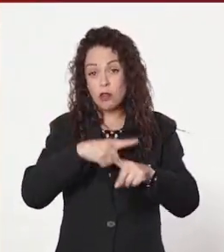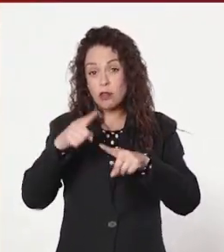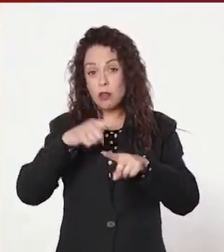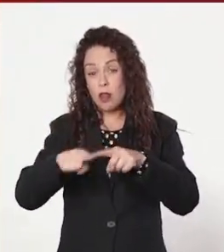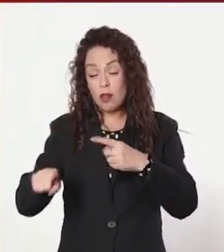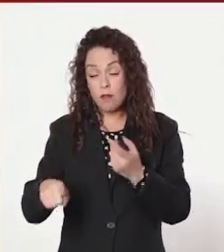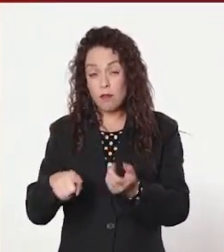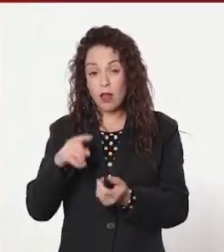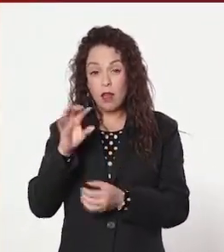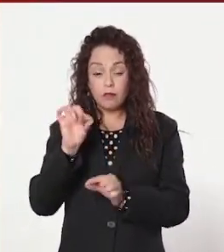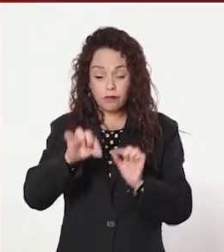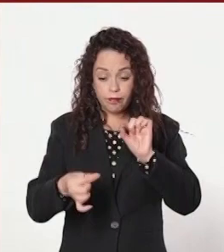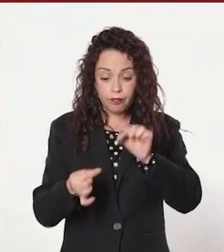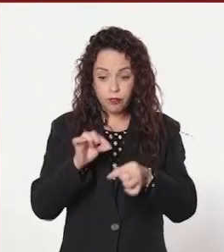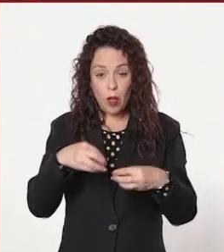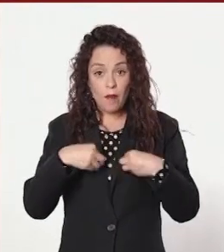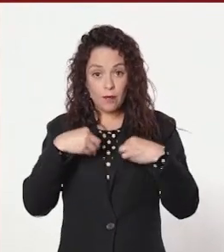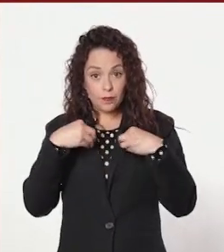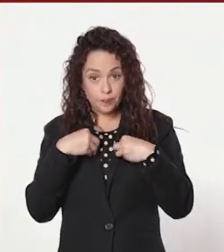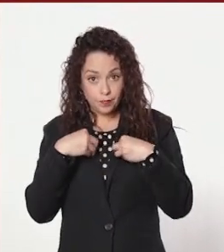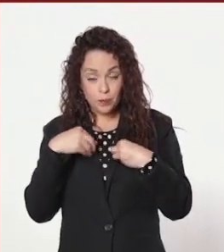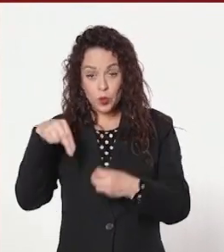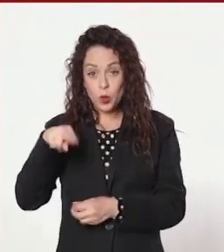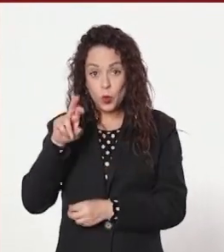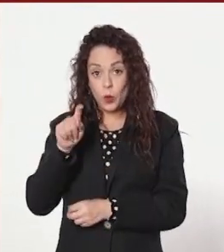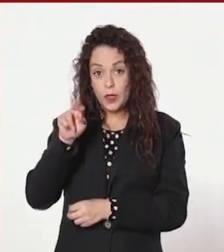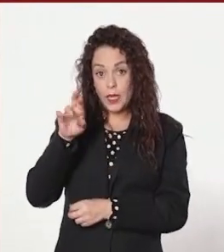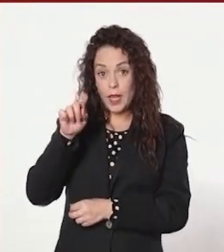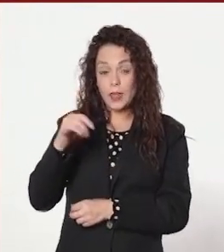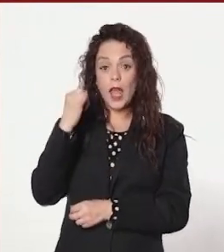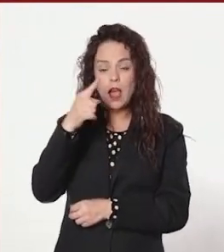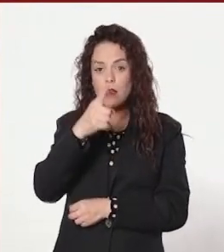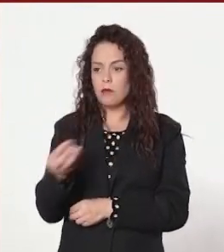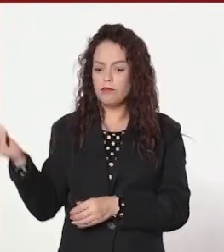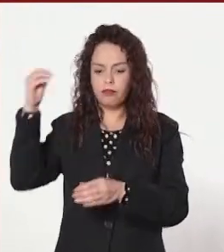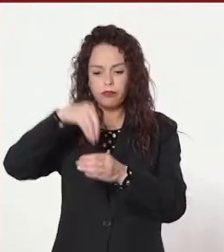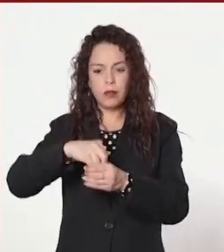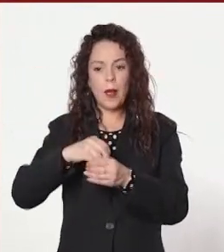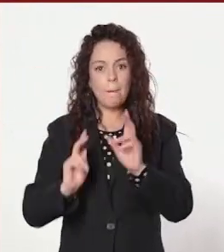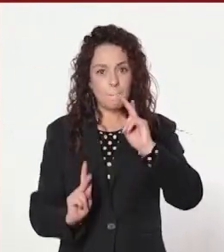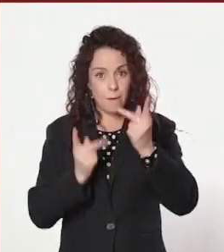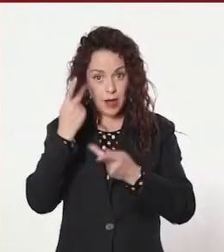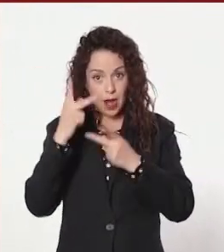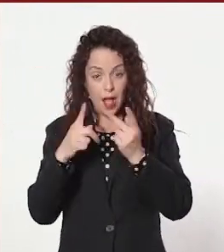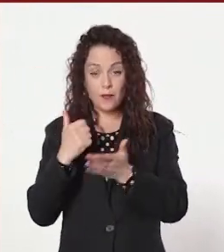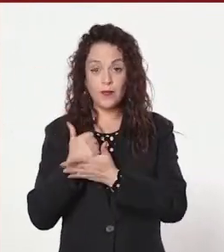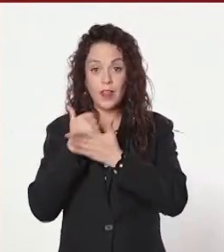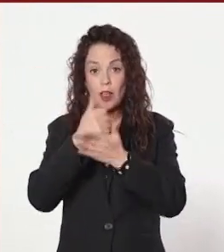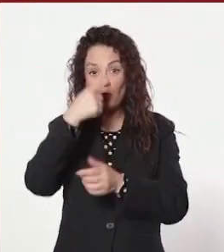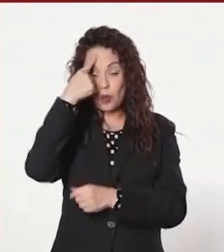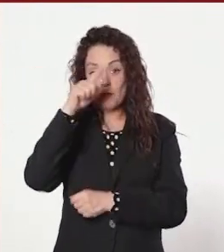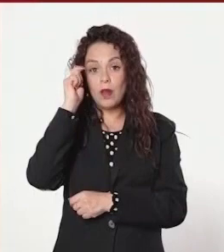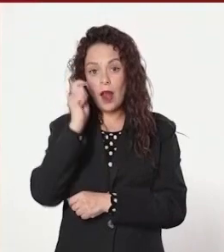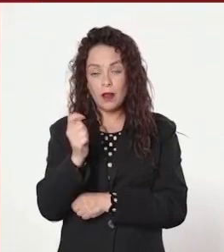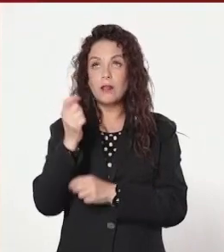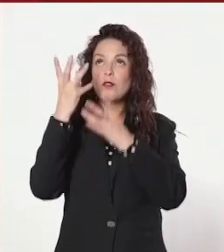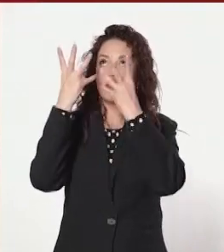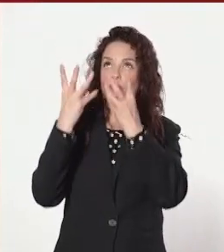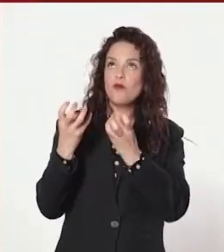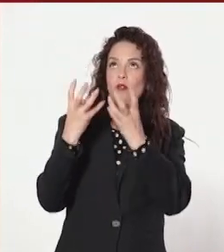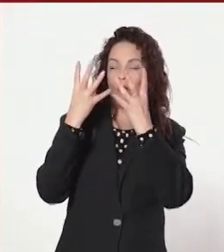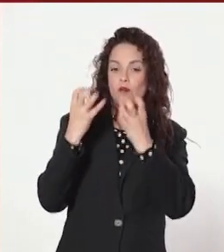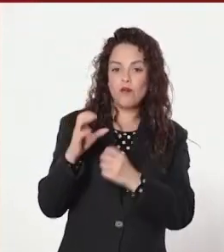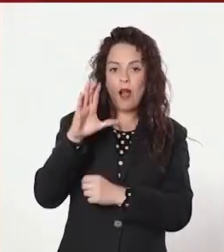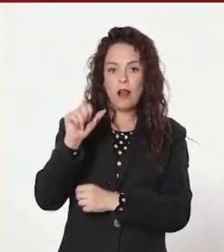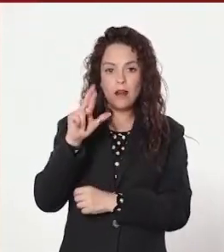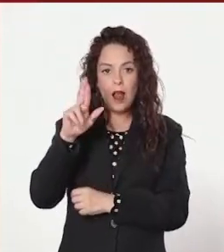llena de microorganismos vivos, y una planta encima nos está ayudando a secuestrar este carbono de la atmósfera,